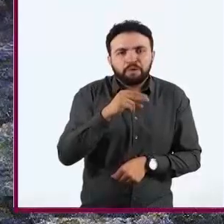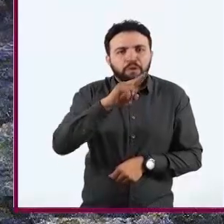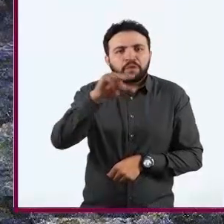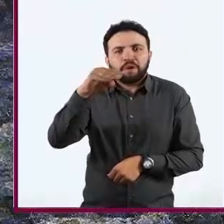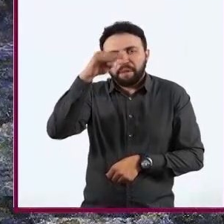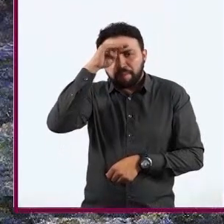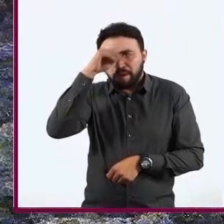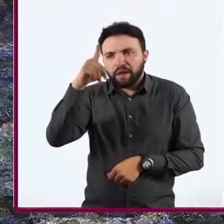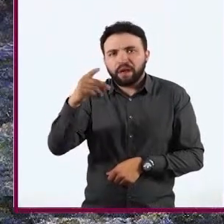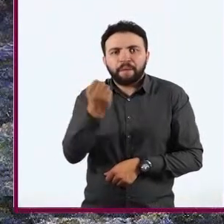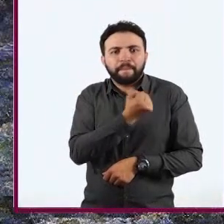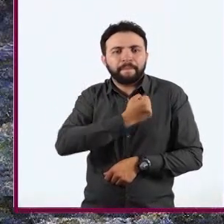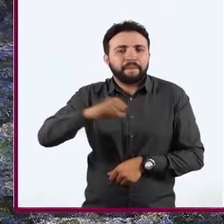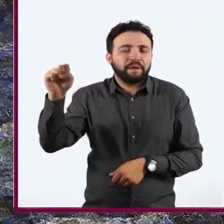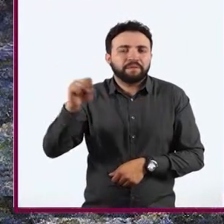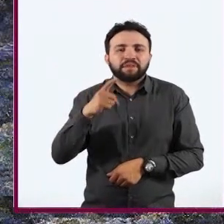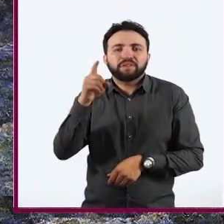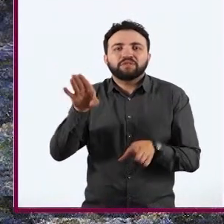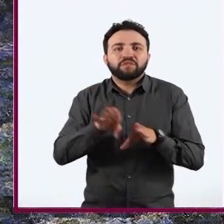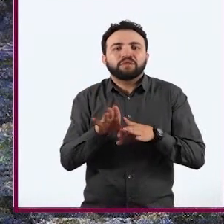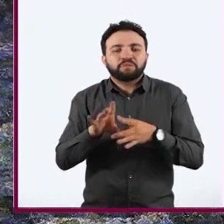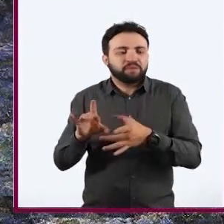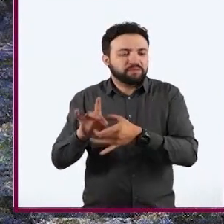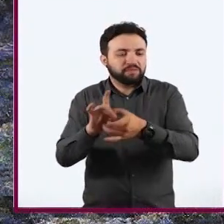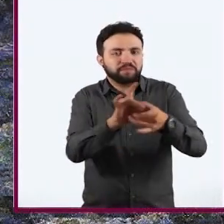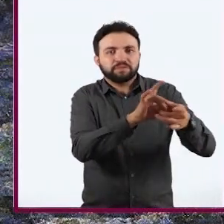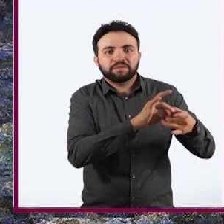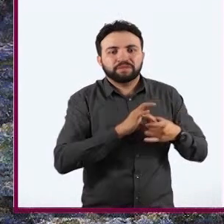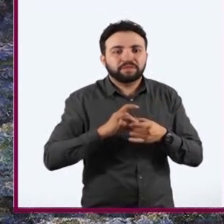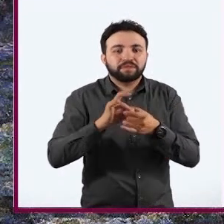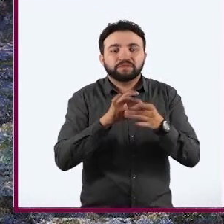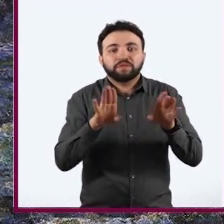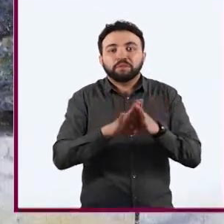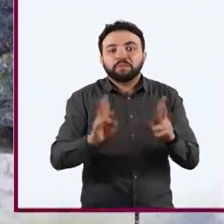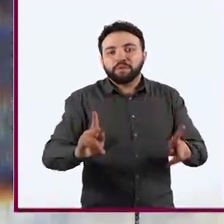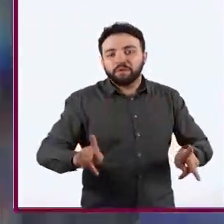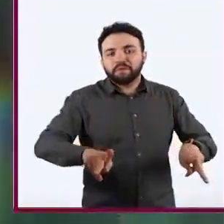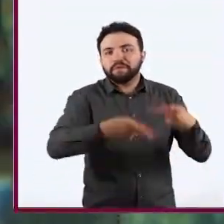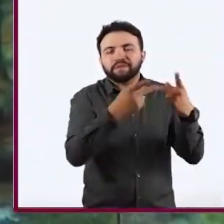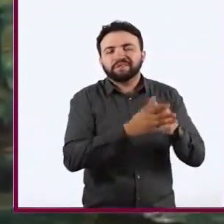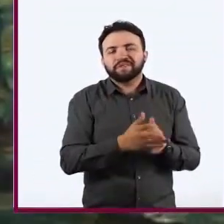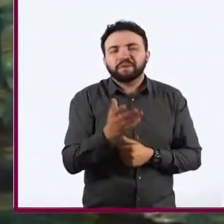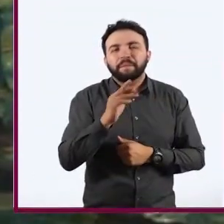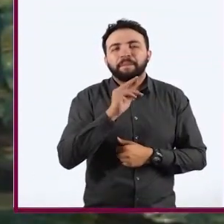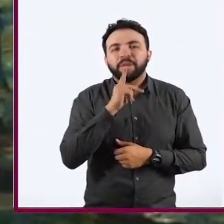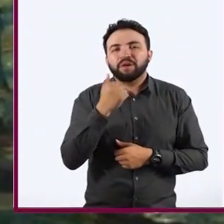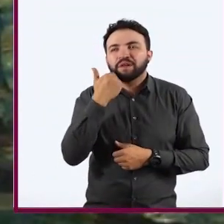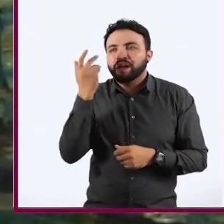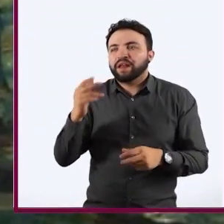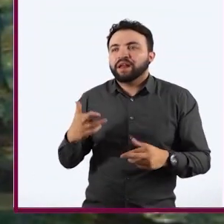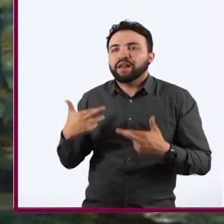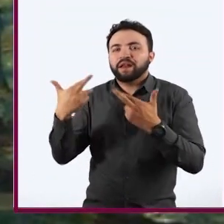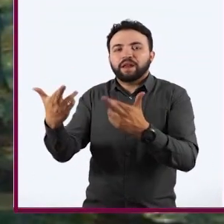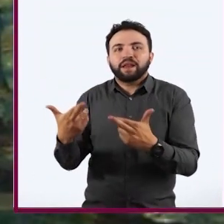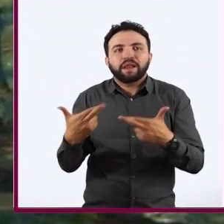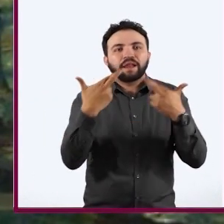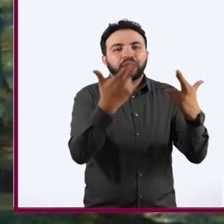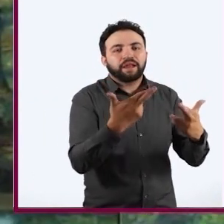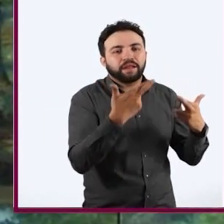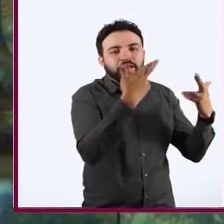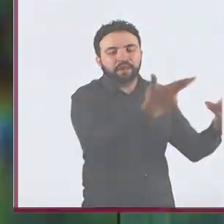pintor profesional, no se relacionó con el círculo artístico de su época, ni vendía su obra, sino que preferiría regalarla.